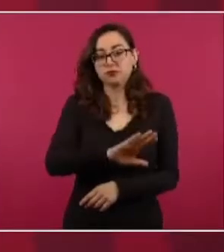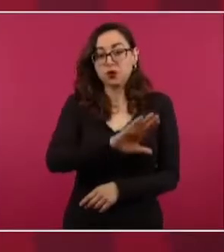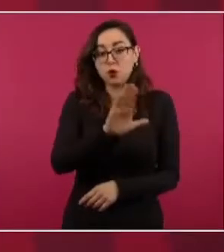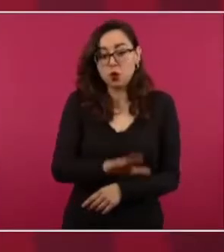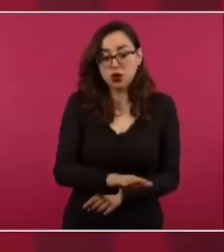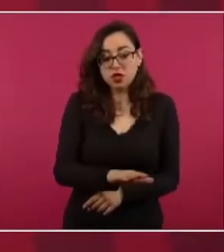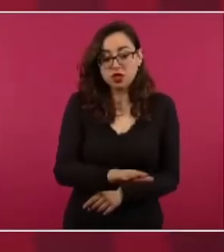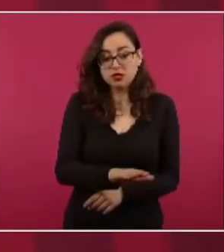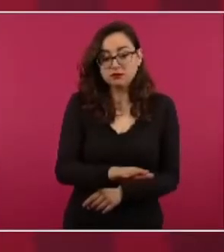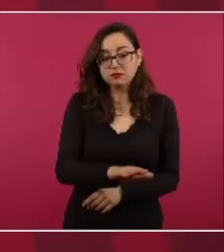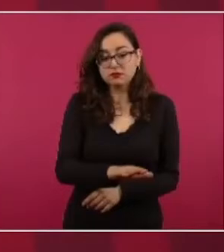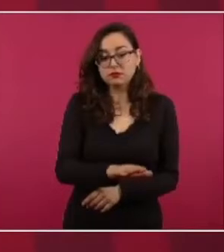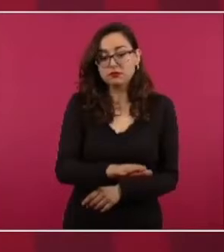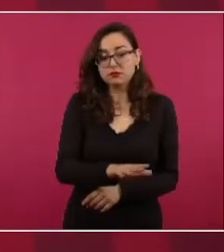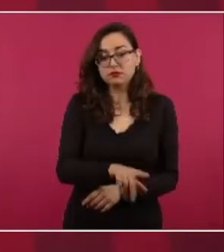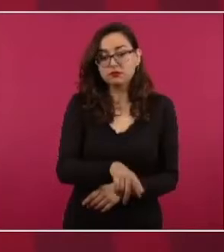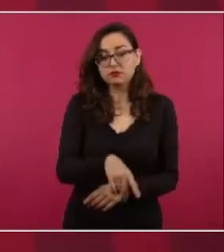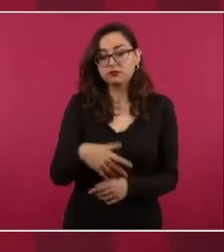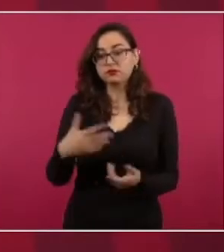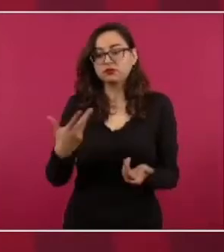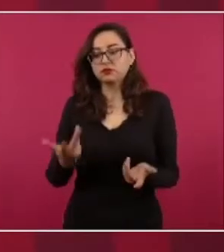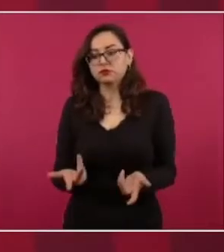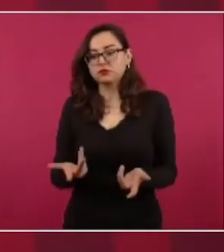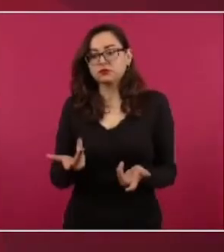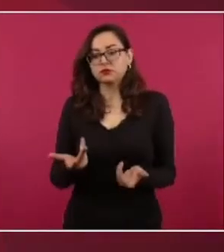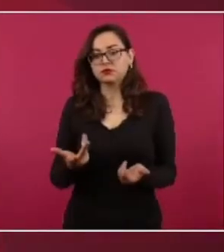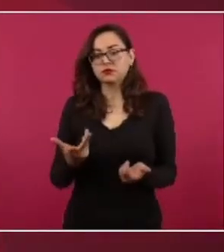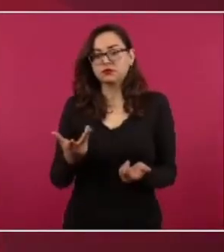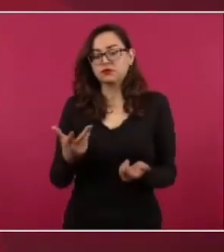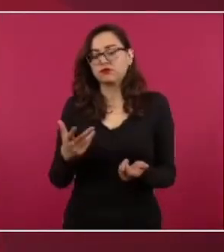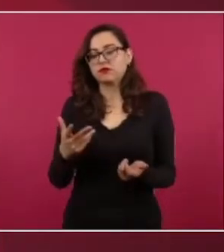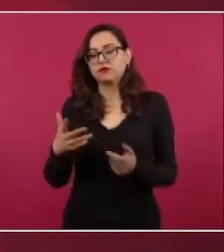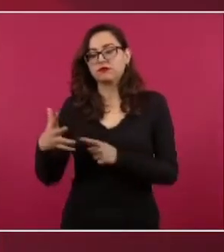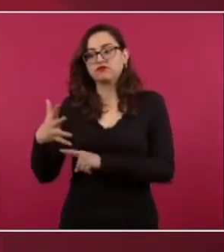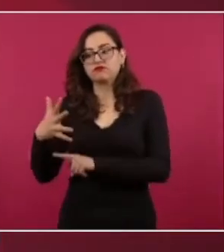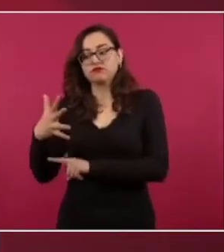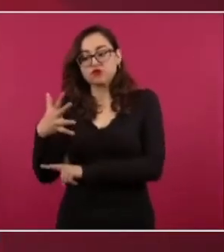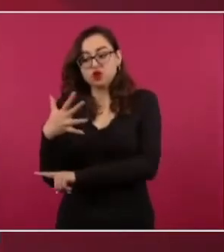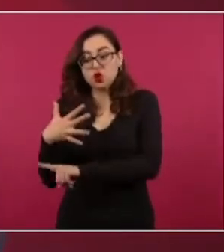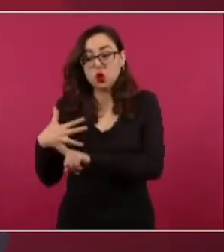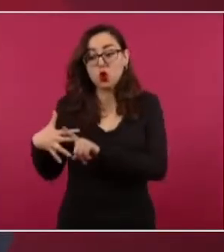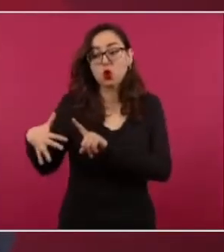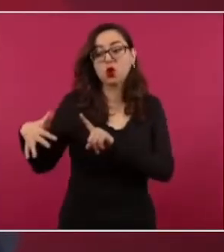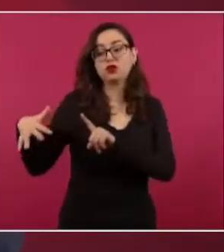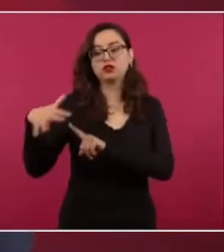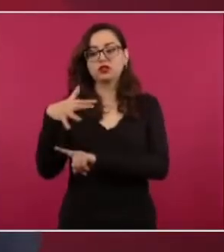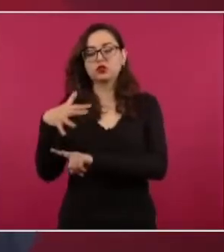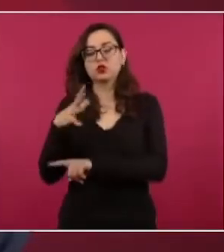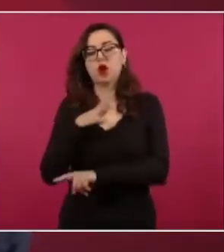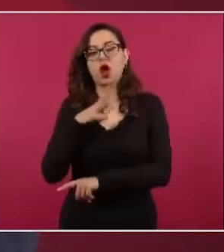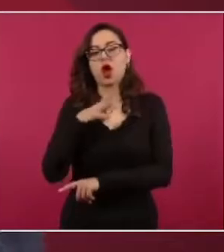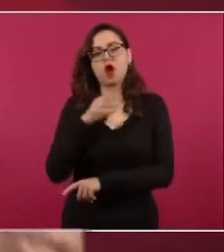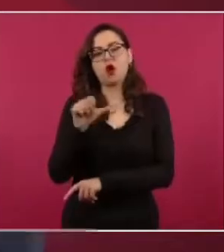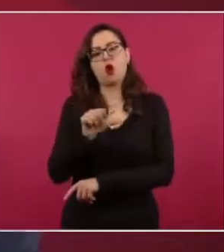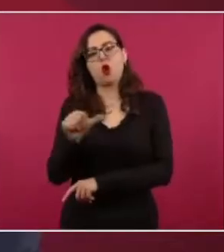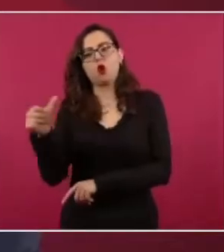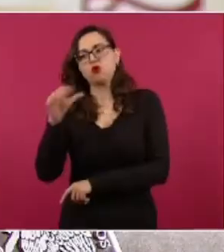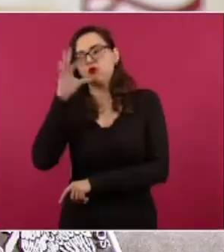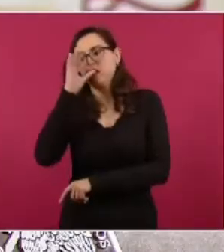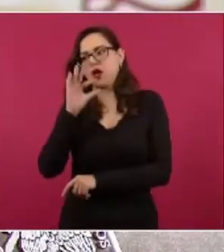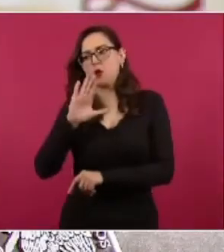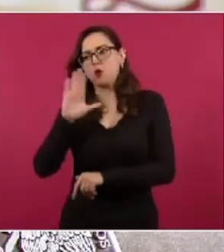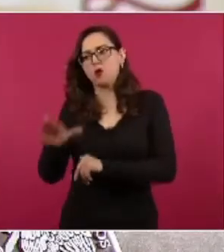la mortalidad relacionada con la epidemia, porque hay otras causas de muerte durante la epidemia que